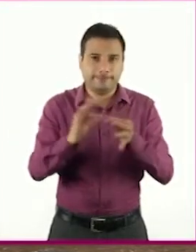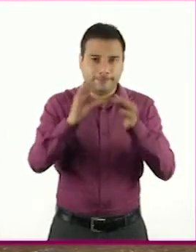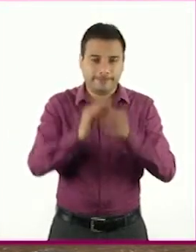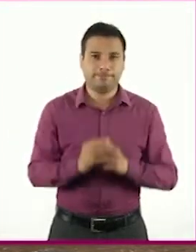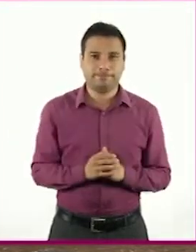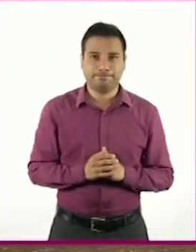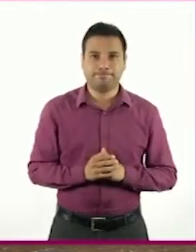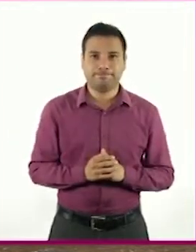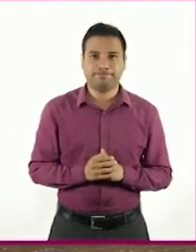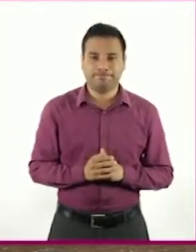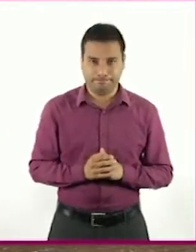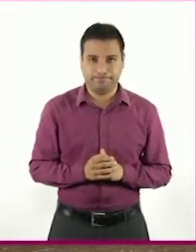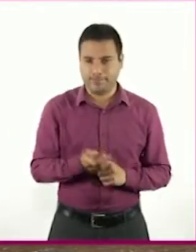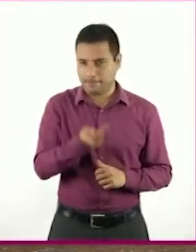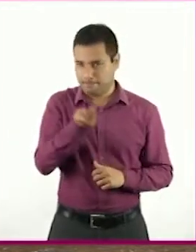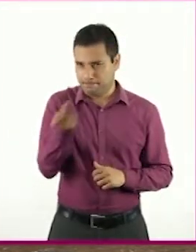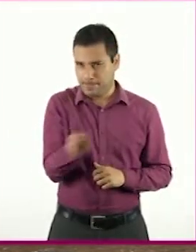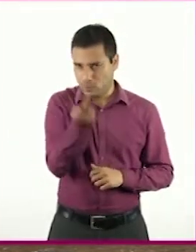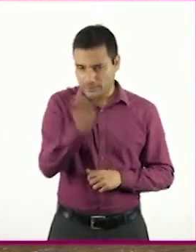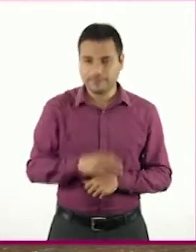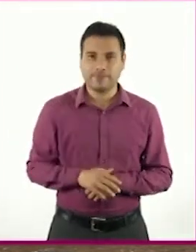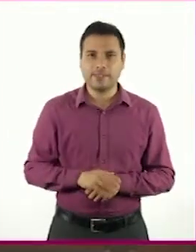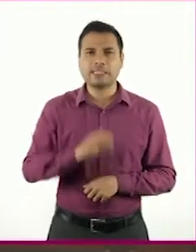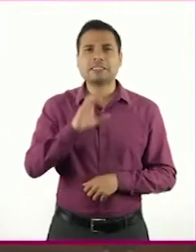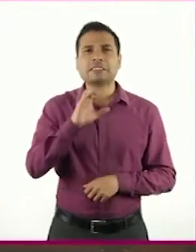respondamos, ¿de dónde surgen los chicanos?